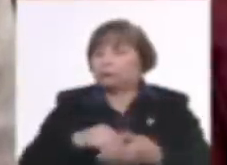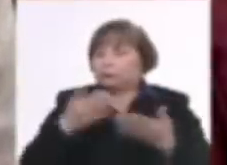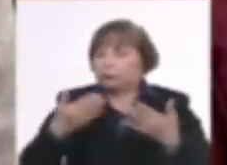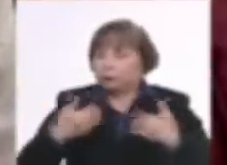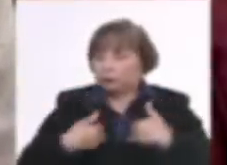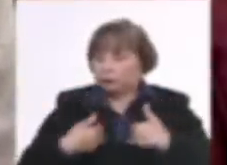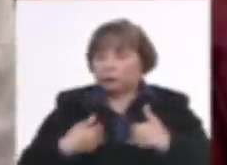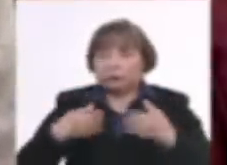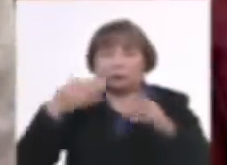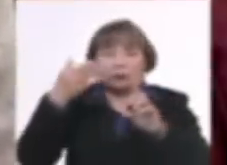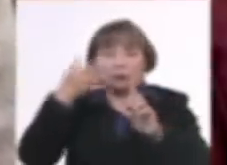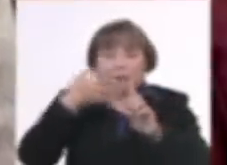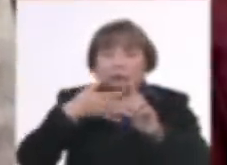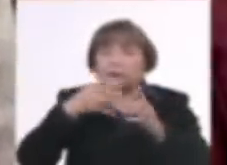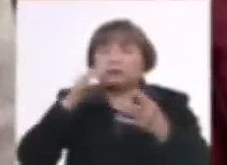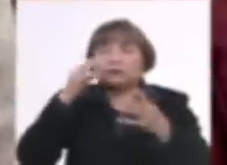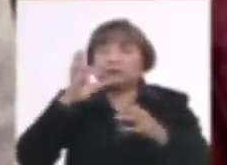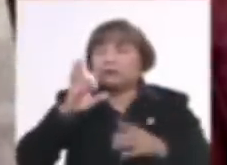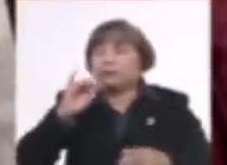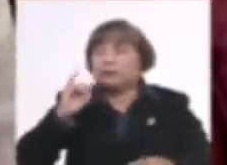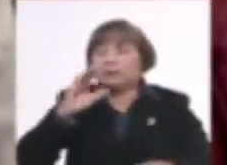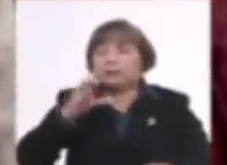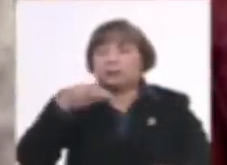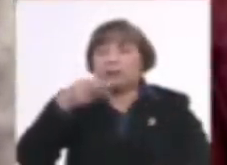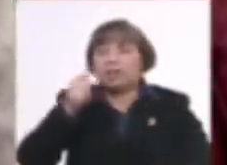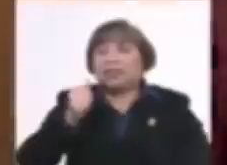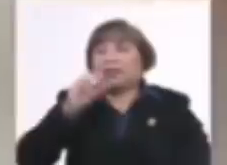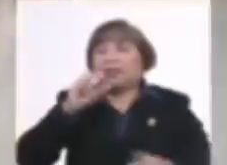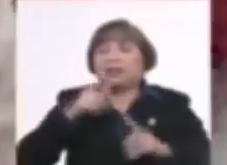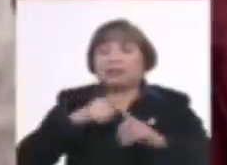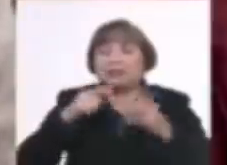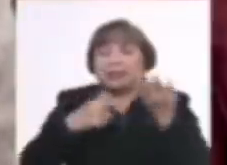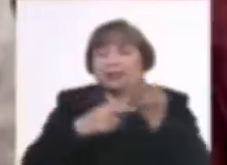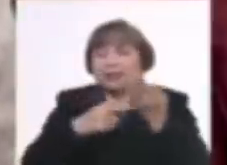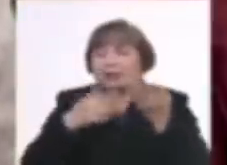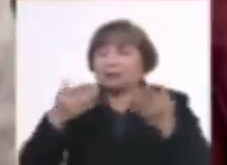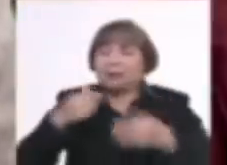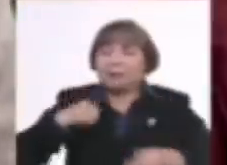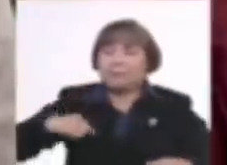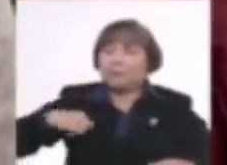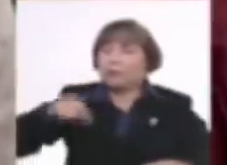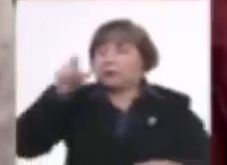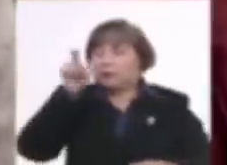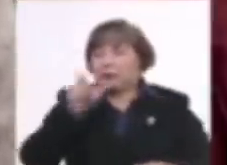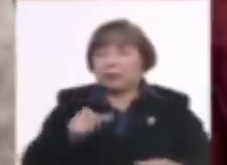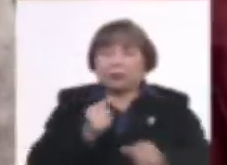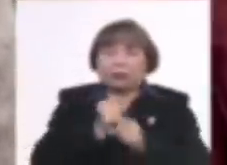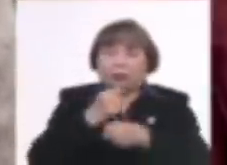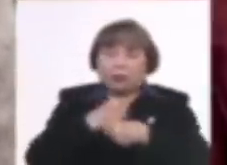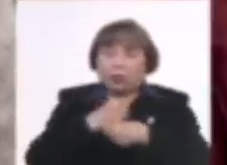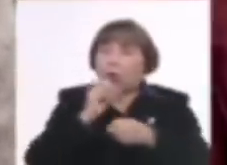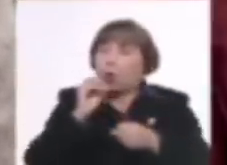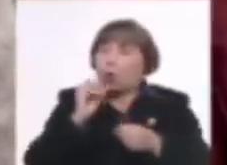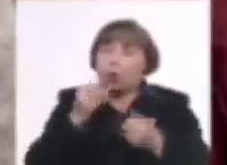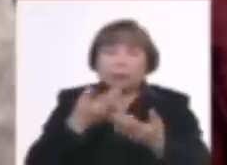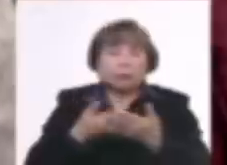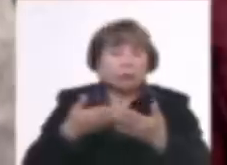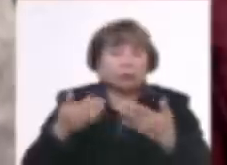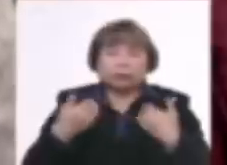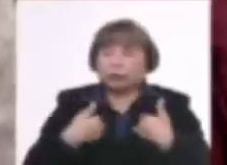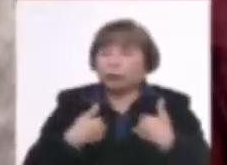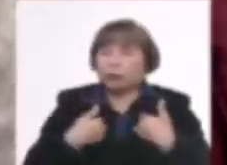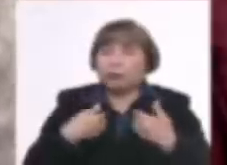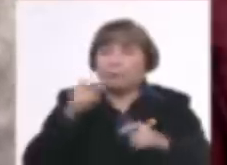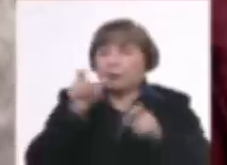si tiene una ficha técnica, y esa ficha técnica lo elabora el personal de la municipalidad, o en todo caso que no cuenten